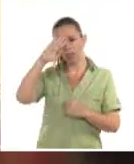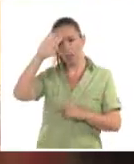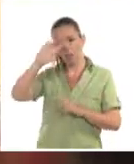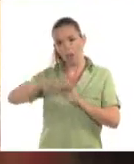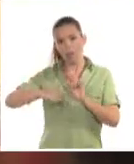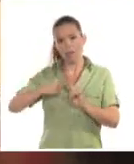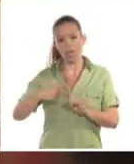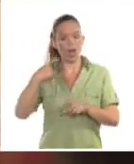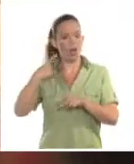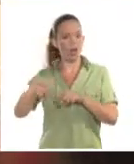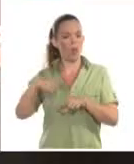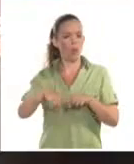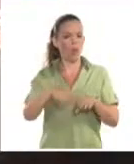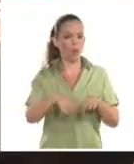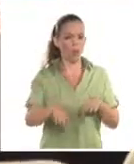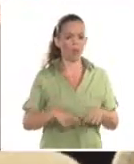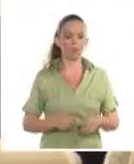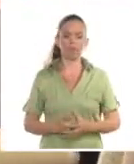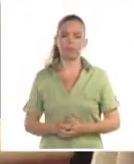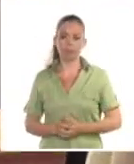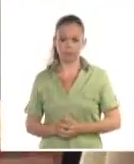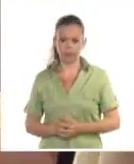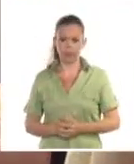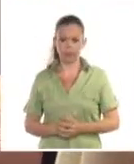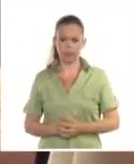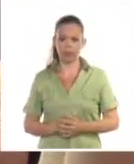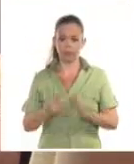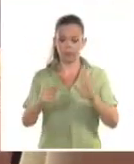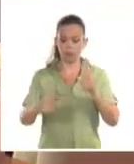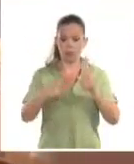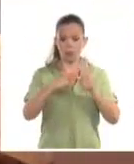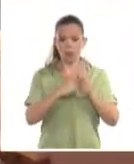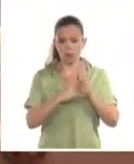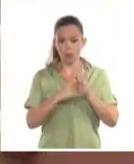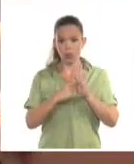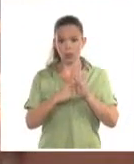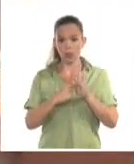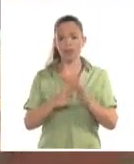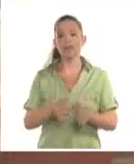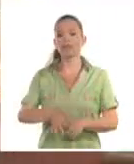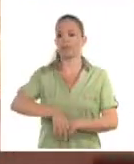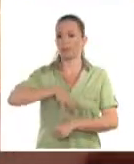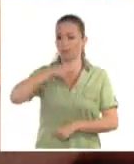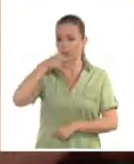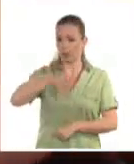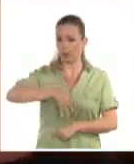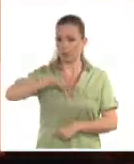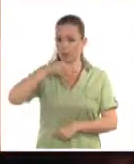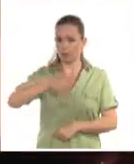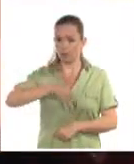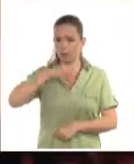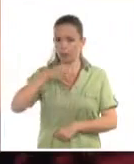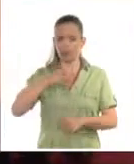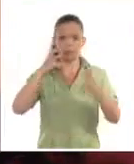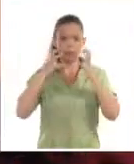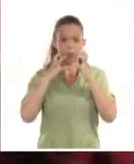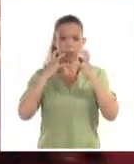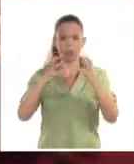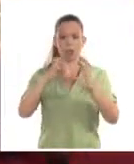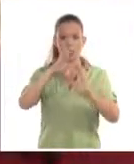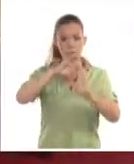todos los actores económicos en este aspecto el Premier cubano ió el principio de que las medidas